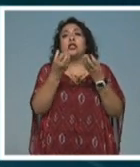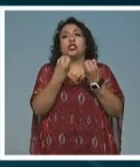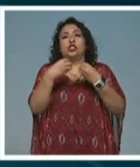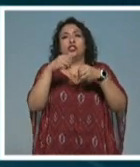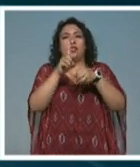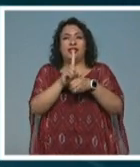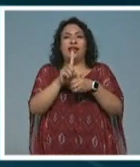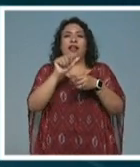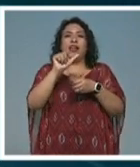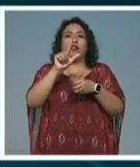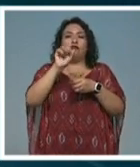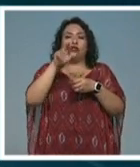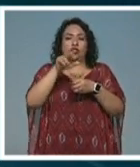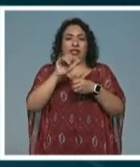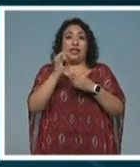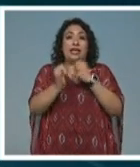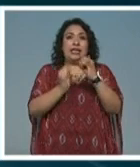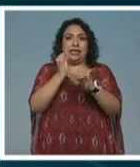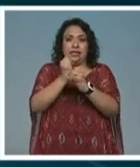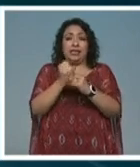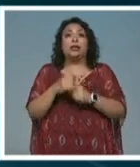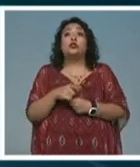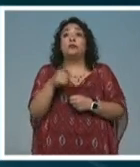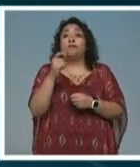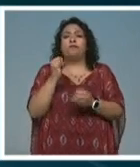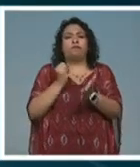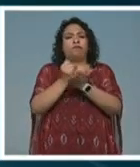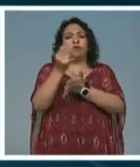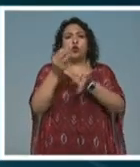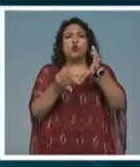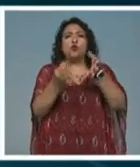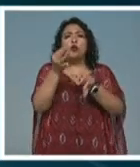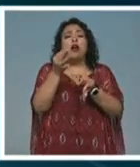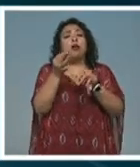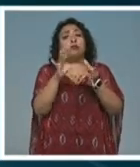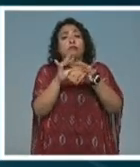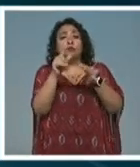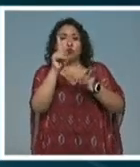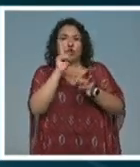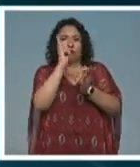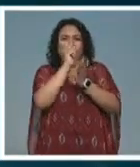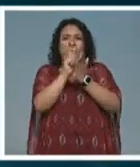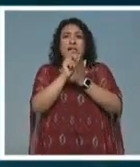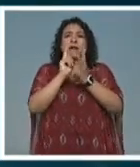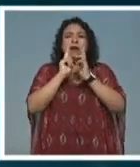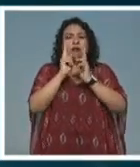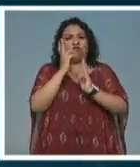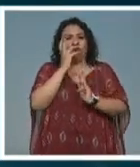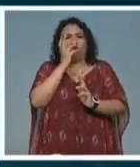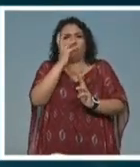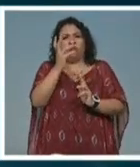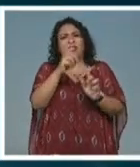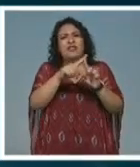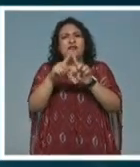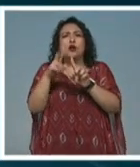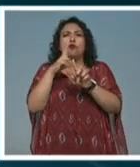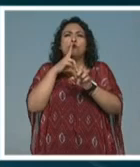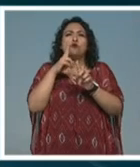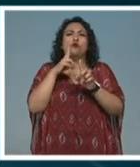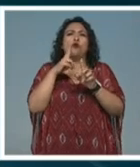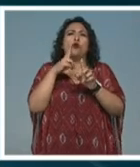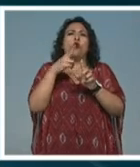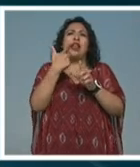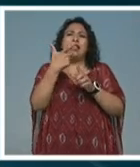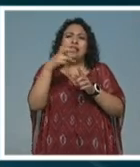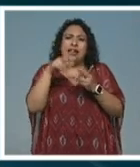Sociedad Alfonsina Internacional. El fallo del jurado destaca que la autora narra con sobriedad y diversos recursos literarios